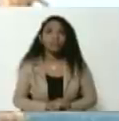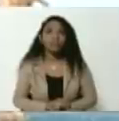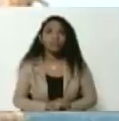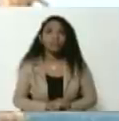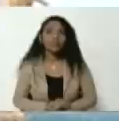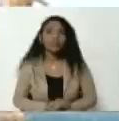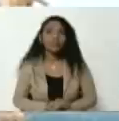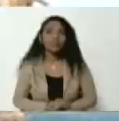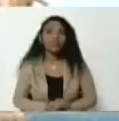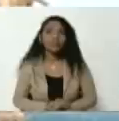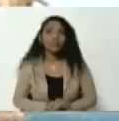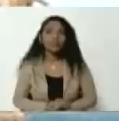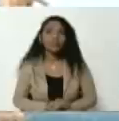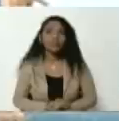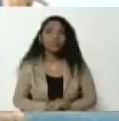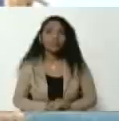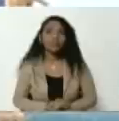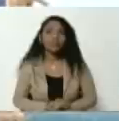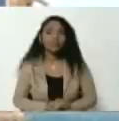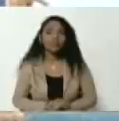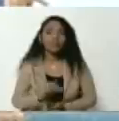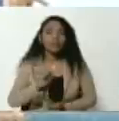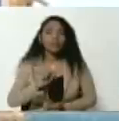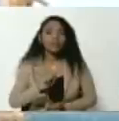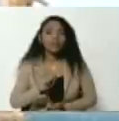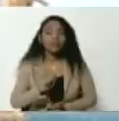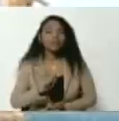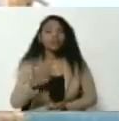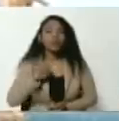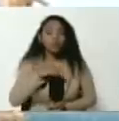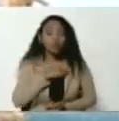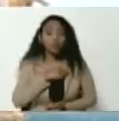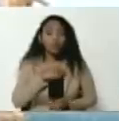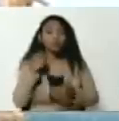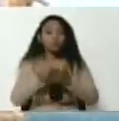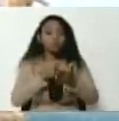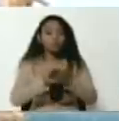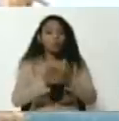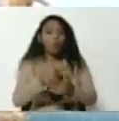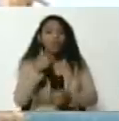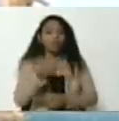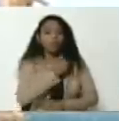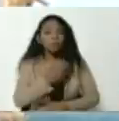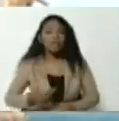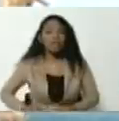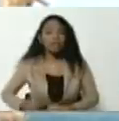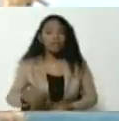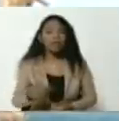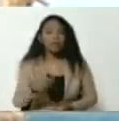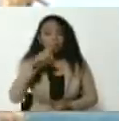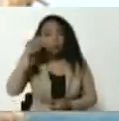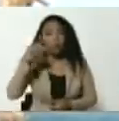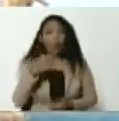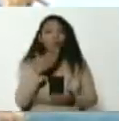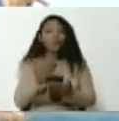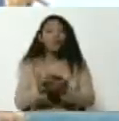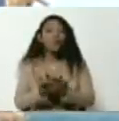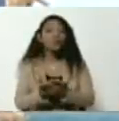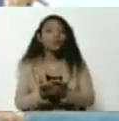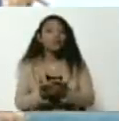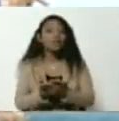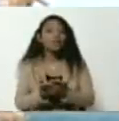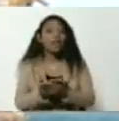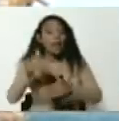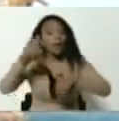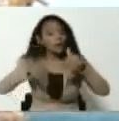precisamente que usted también le dio a la agencia. ¿Cómo no? ¿Cómo no? ¿Cómo no? Nosotros hemos insistido y lo hemos dicho, lo ha dicho el presidente Maduro en su propuesta. Antes de las